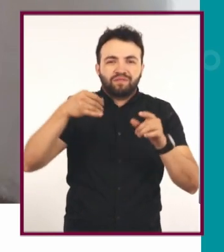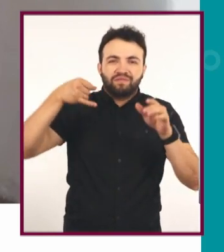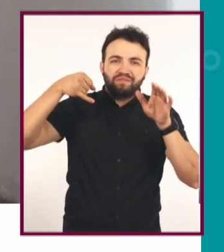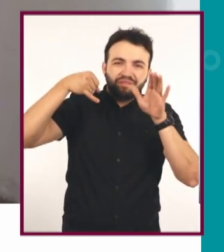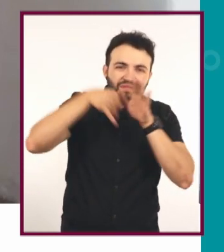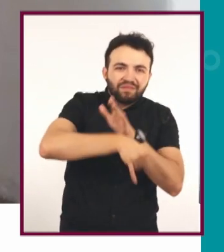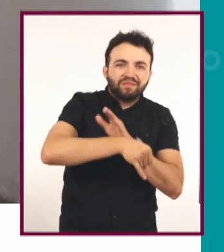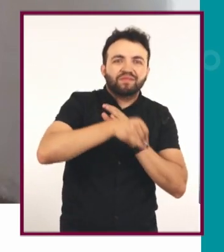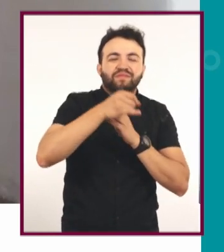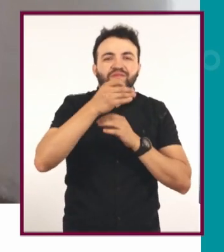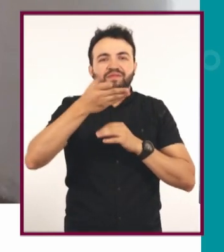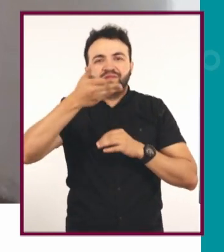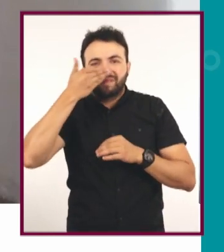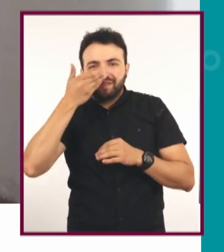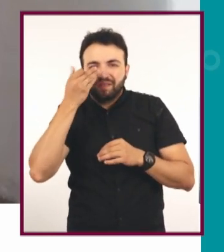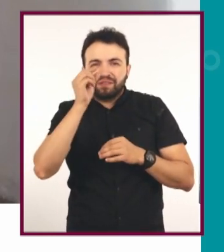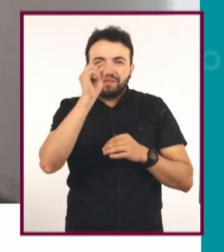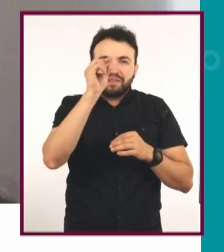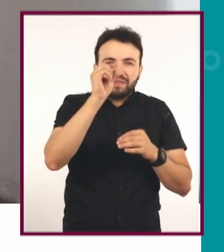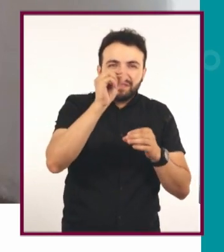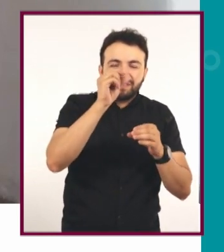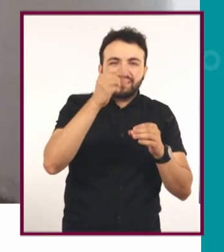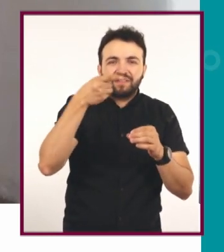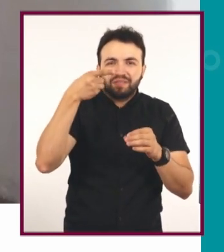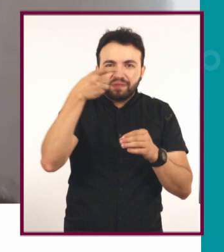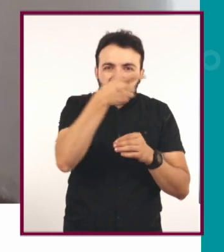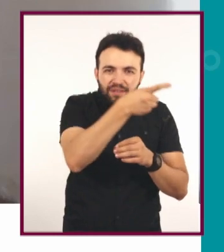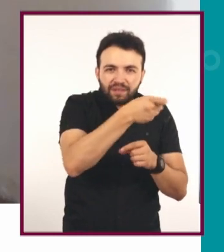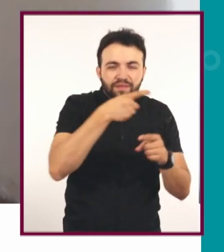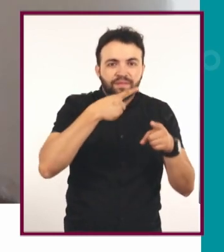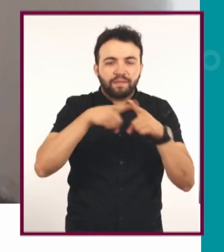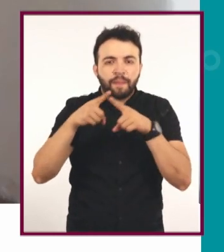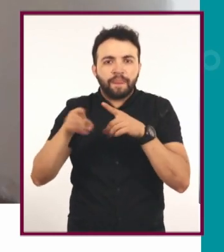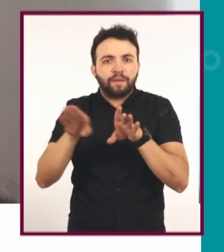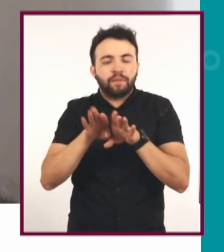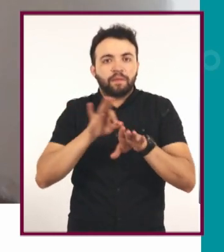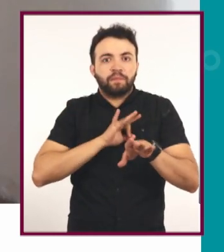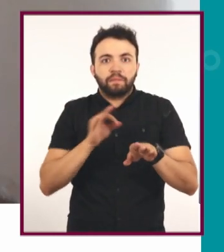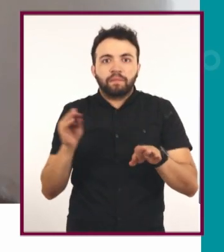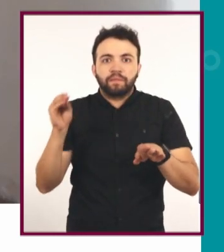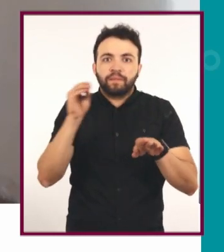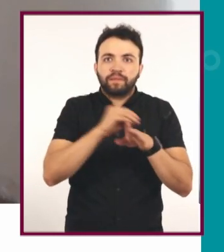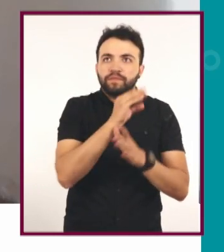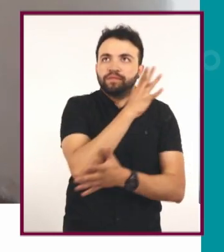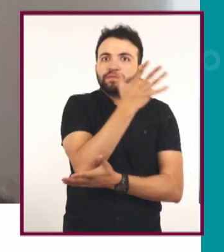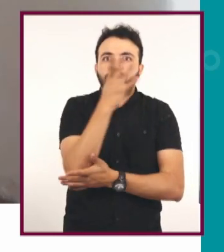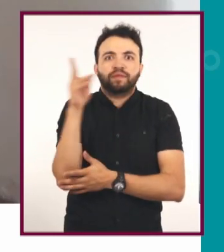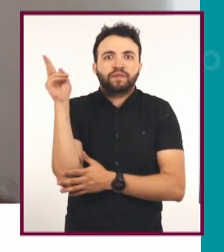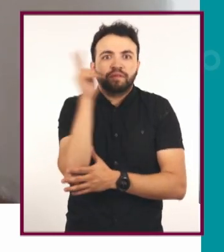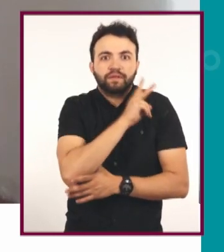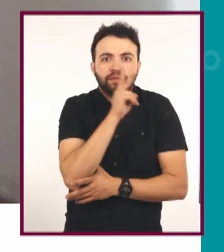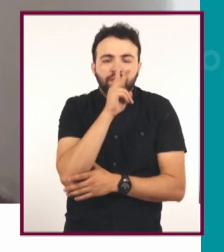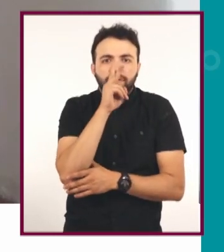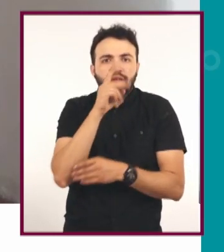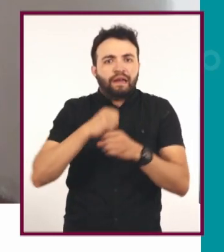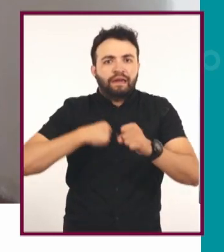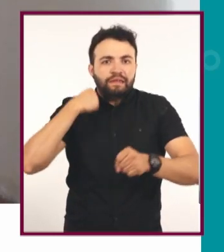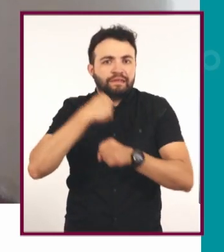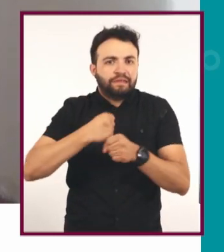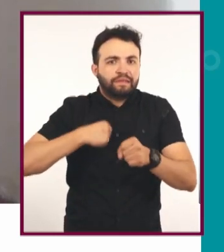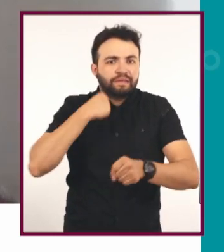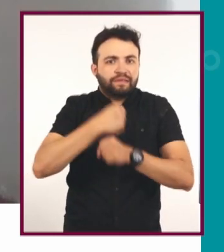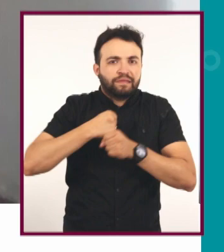de preguntas, como por ejemplo la interacción con los microbios y cómo esta interacción les permite a las plantas adaptarse a